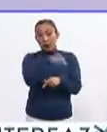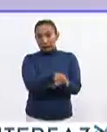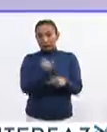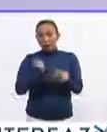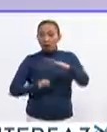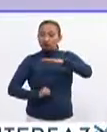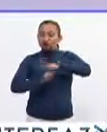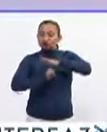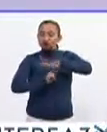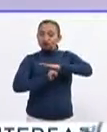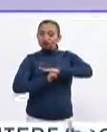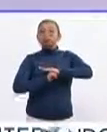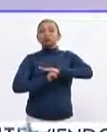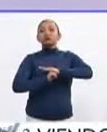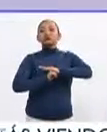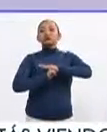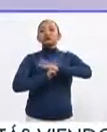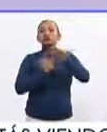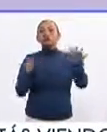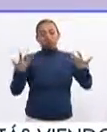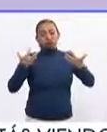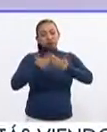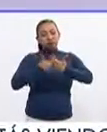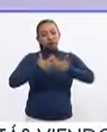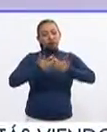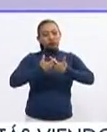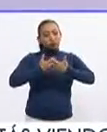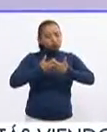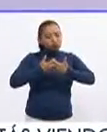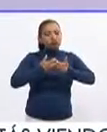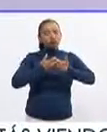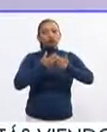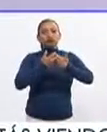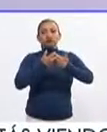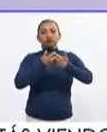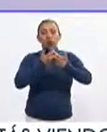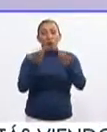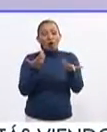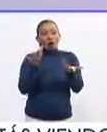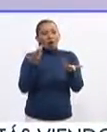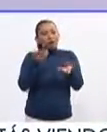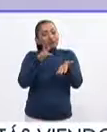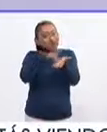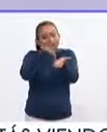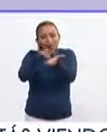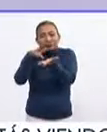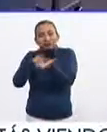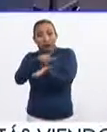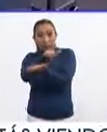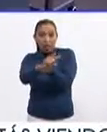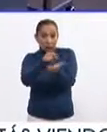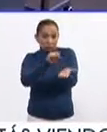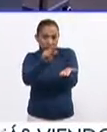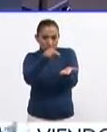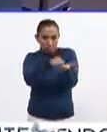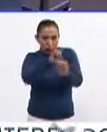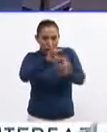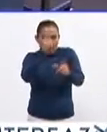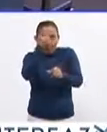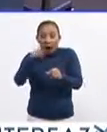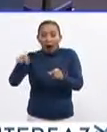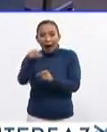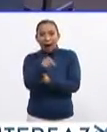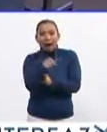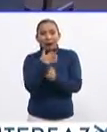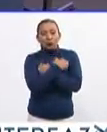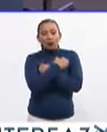da esa cohesión, esas herramientas legales, por supuesto, para